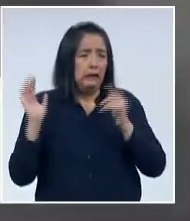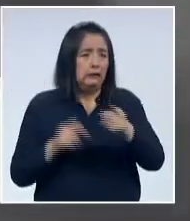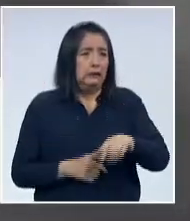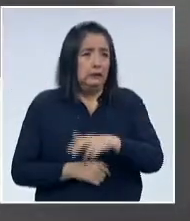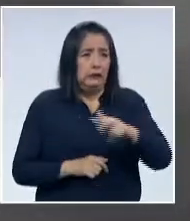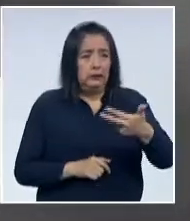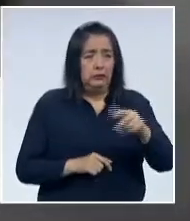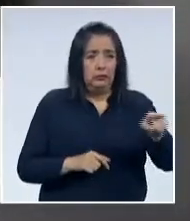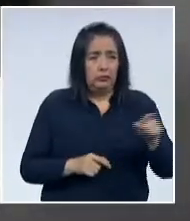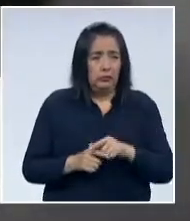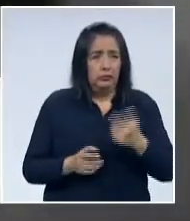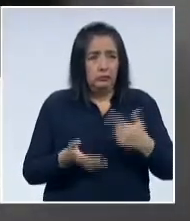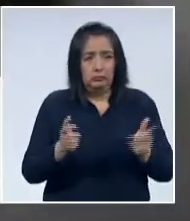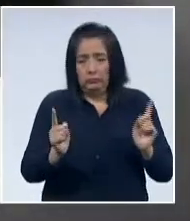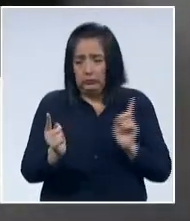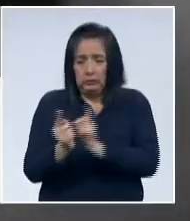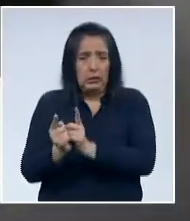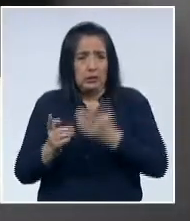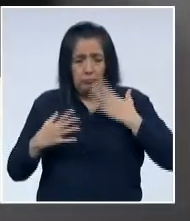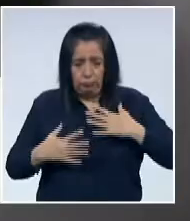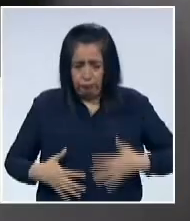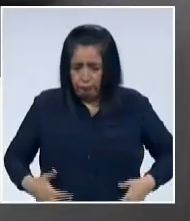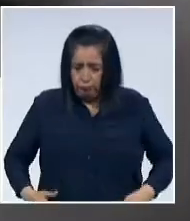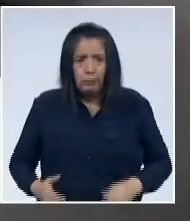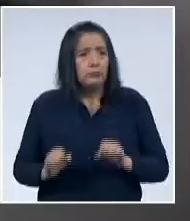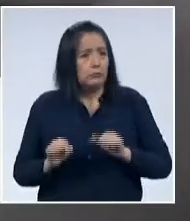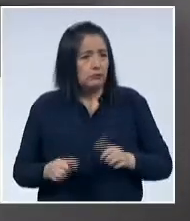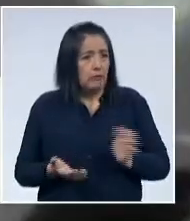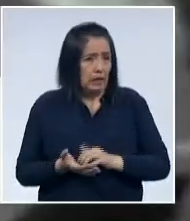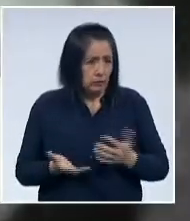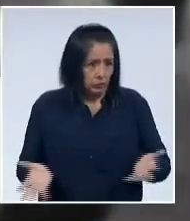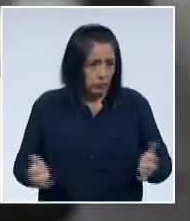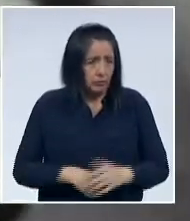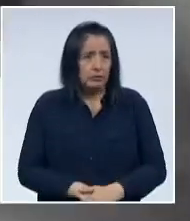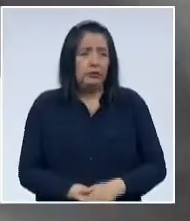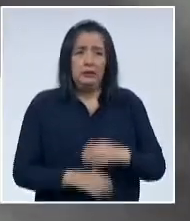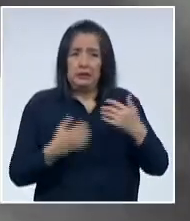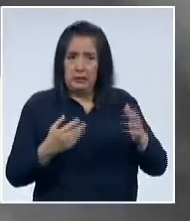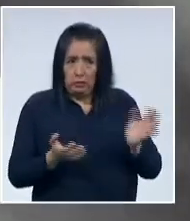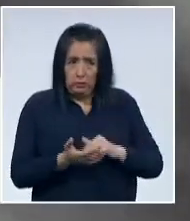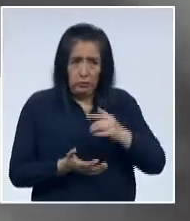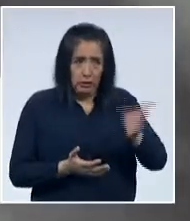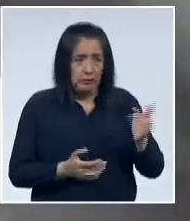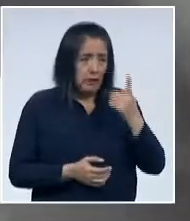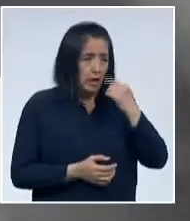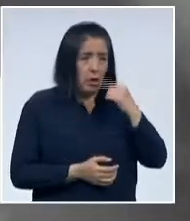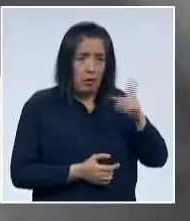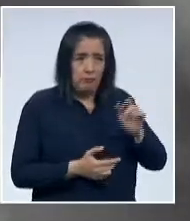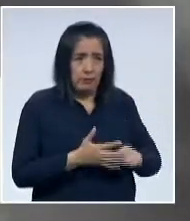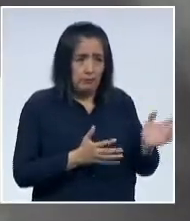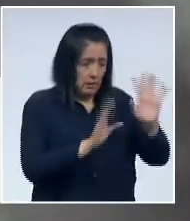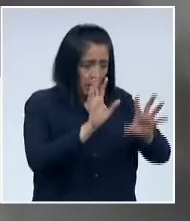tercero se le acerca y le rebusca para ver si tenía algo más. Una vez más, se aproximan a la víctima para